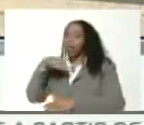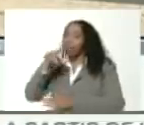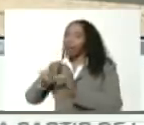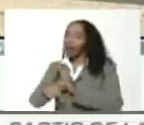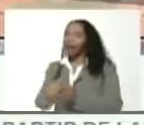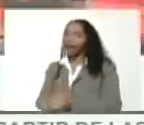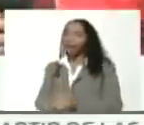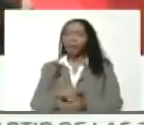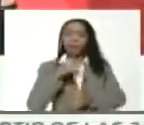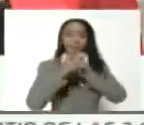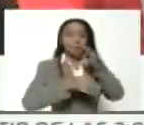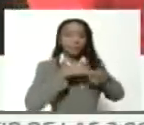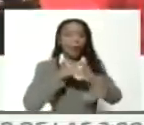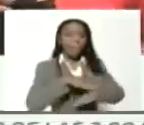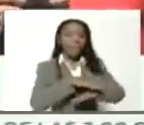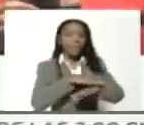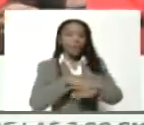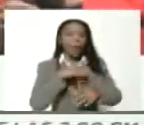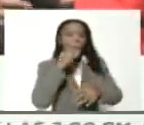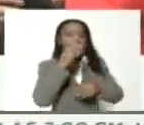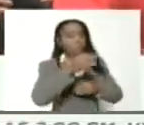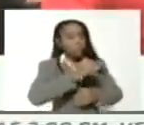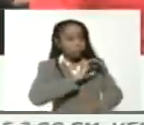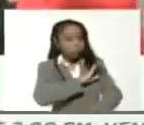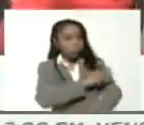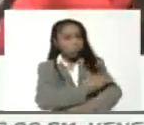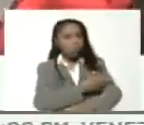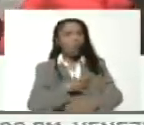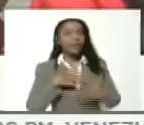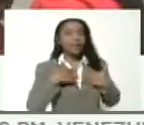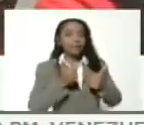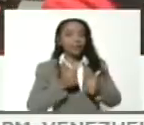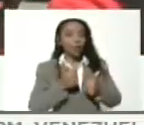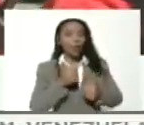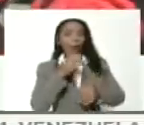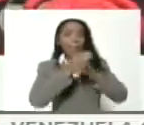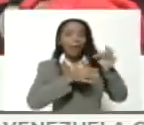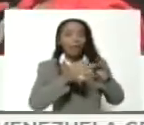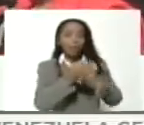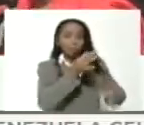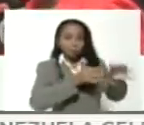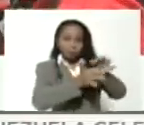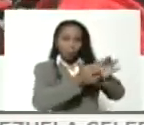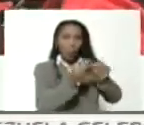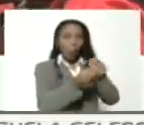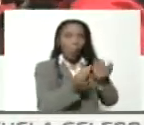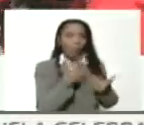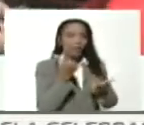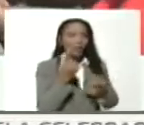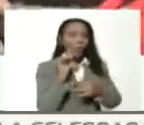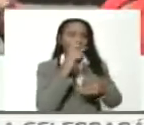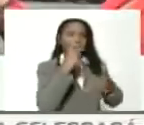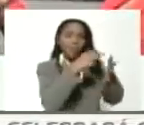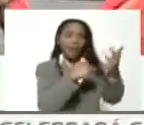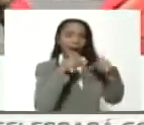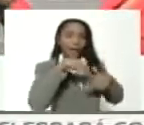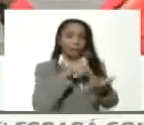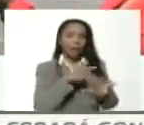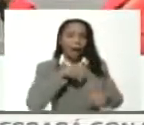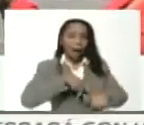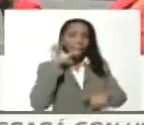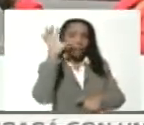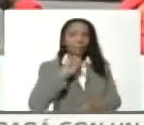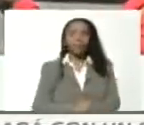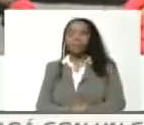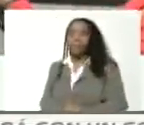Vamos a conversar de inmediato con el ministro del Poder Popular para la Salud, Carlos Alvarado, quien nos va a ofrecer entonces los detalles. ¿Cuántos insumos llegan hoy al país? Sí, bueno, en